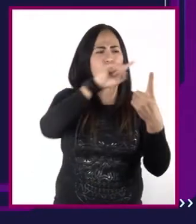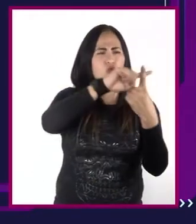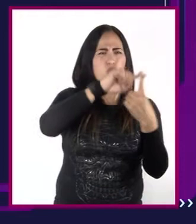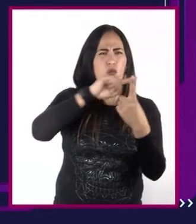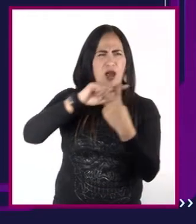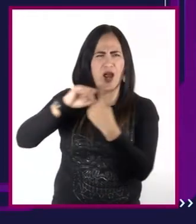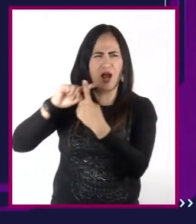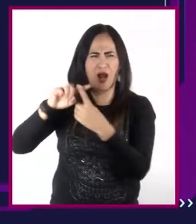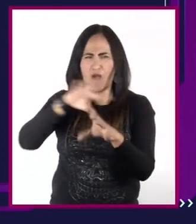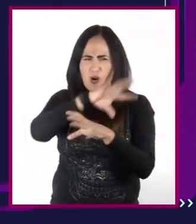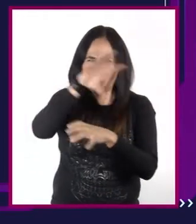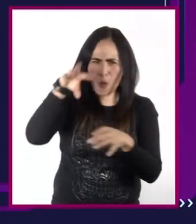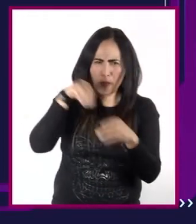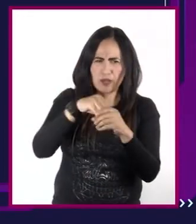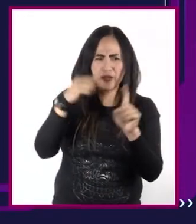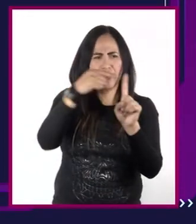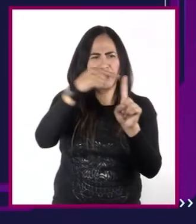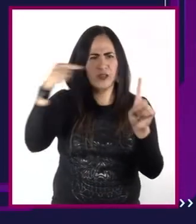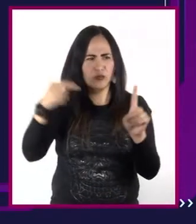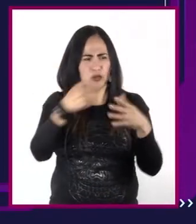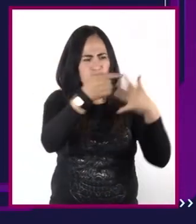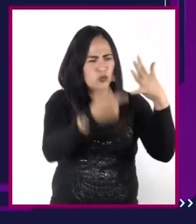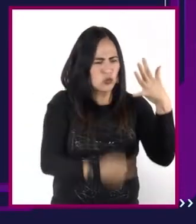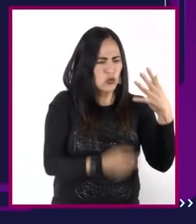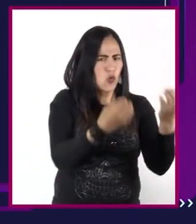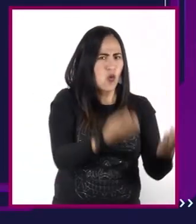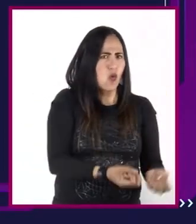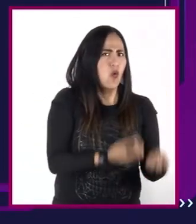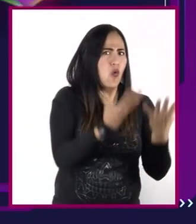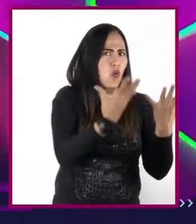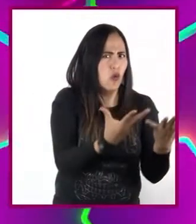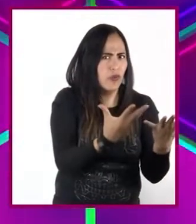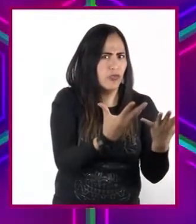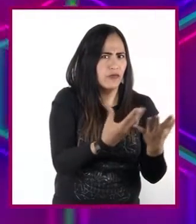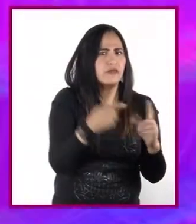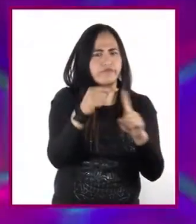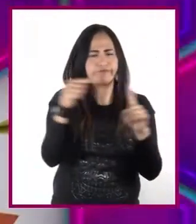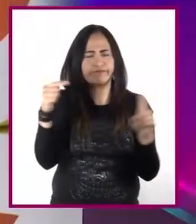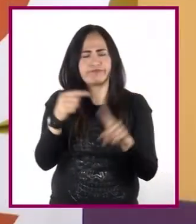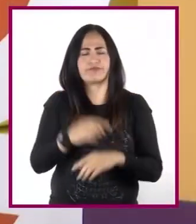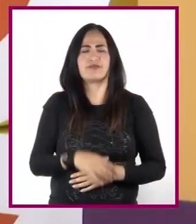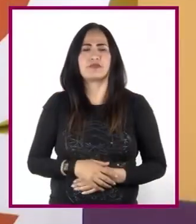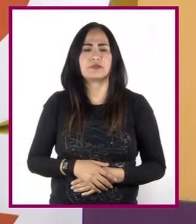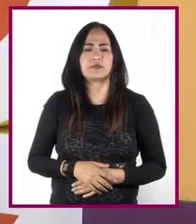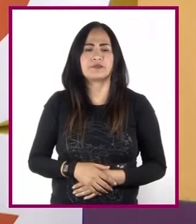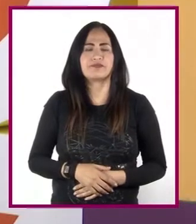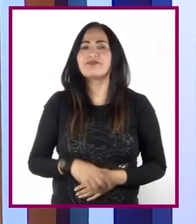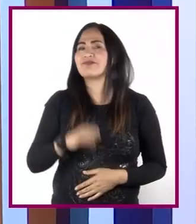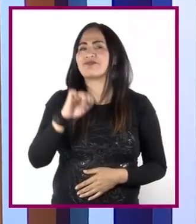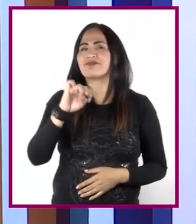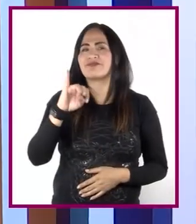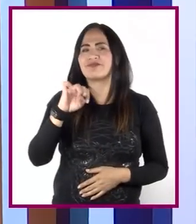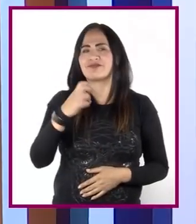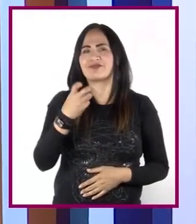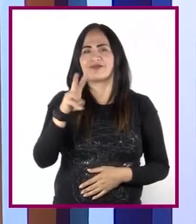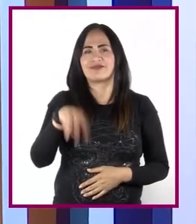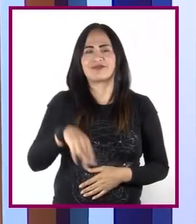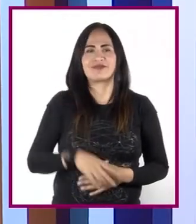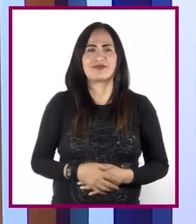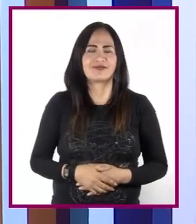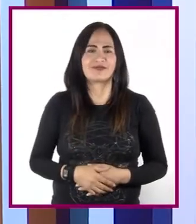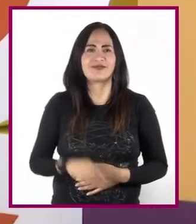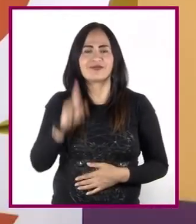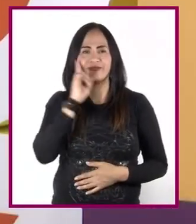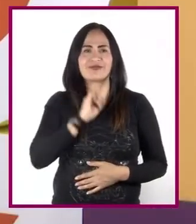los datos y dividir el resultado entre la cantidad total de los mismos. Así es, Daniel. Alumnas